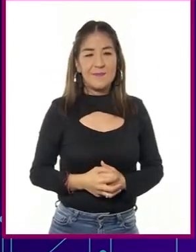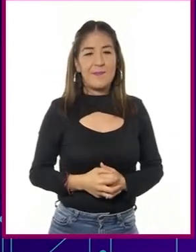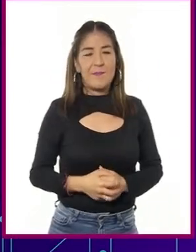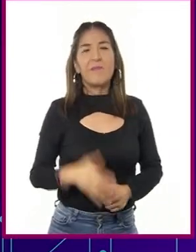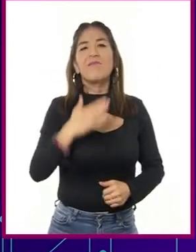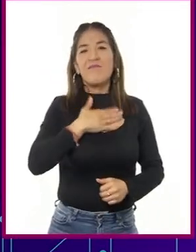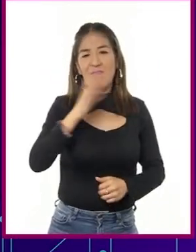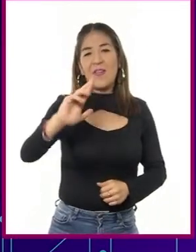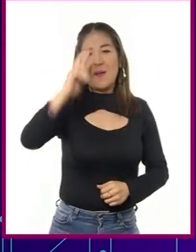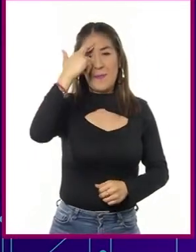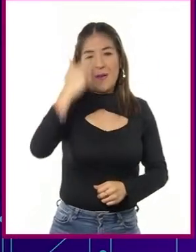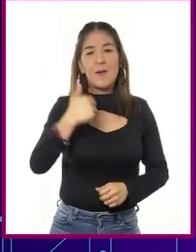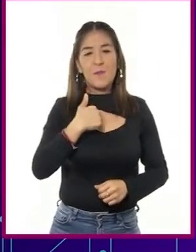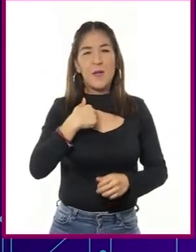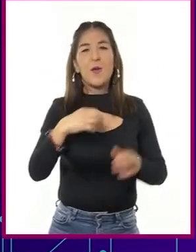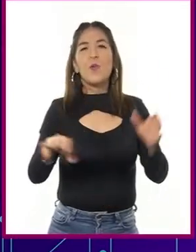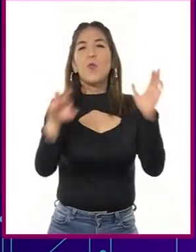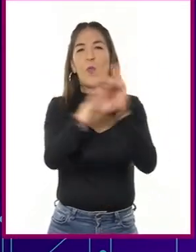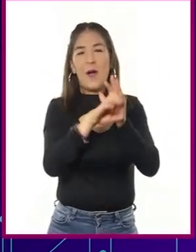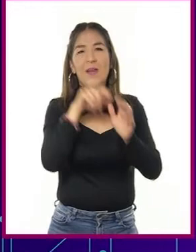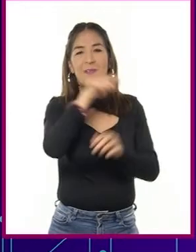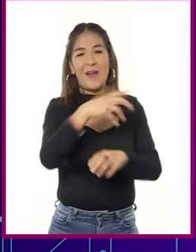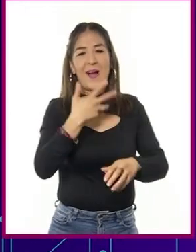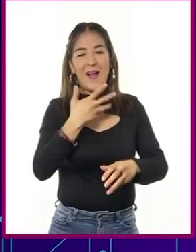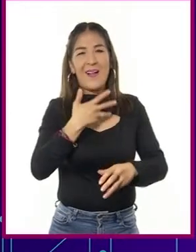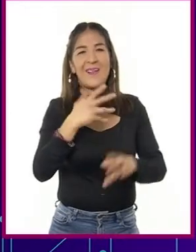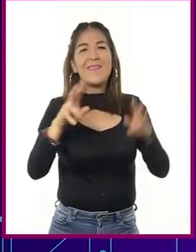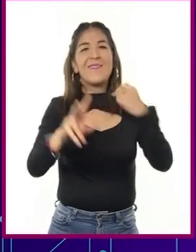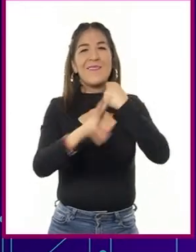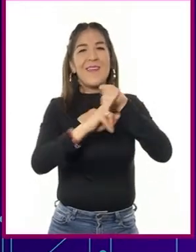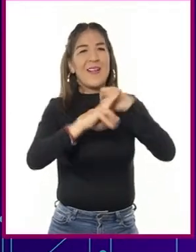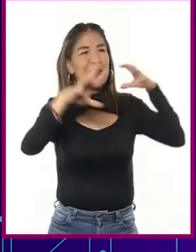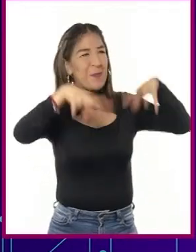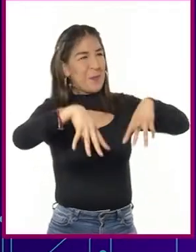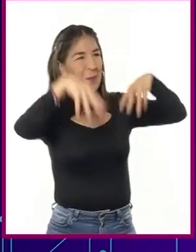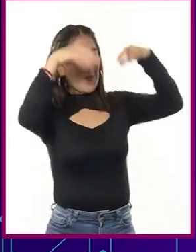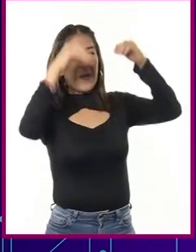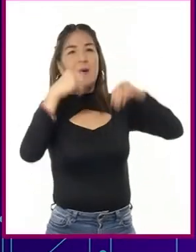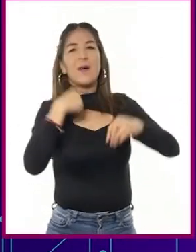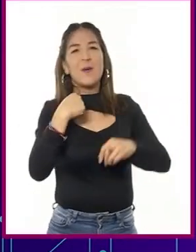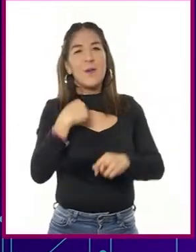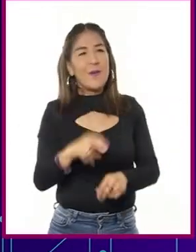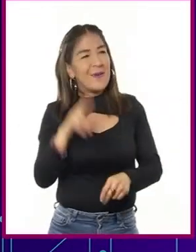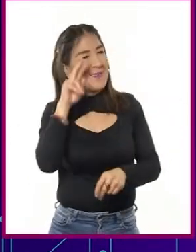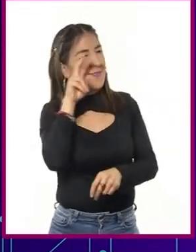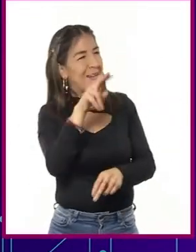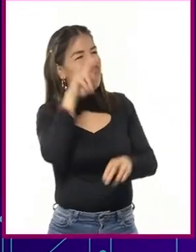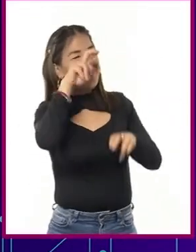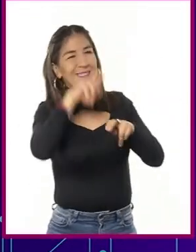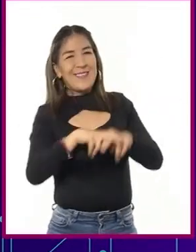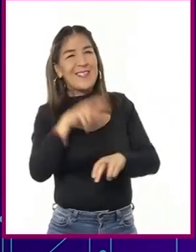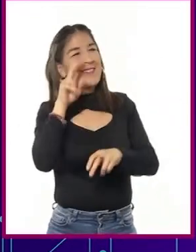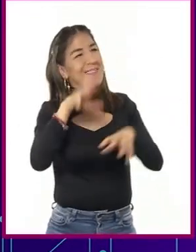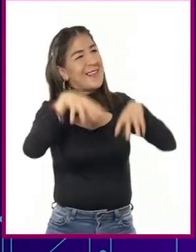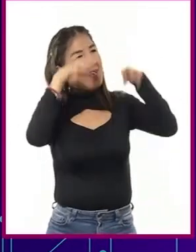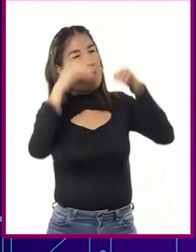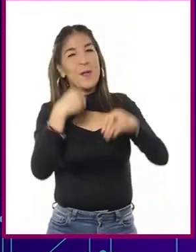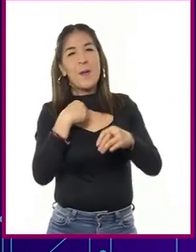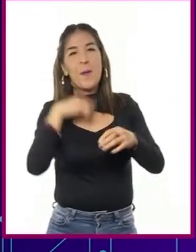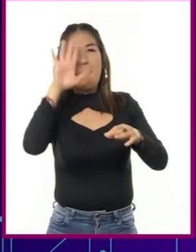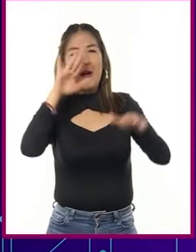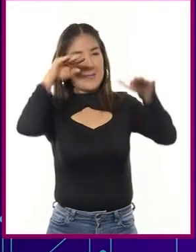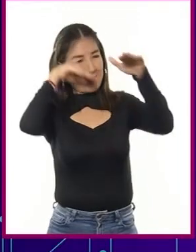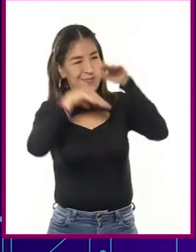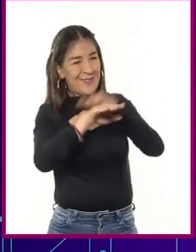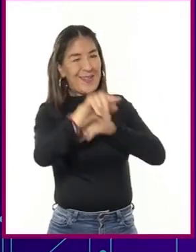Recuerdo que tenía un castillo de vidrio en mi cuarto, que en uno de mis alucines me senté a ver ese castillo y me imaginaba que estaba dentro